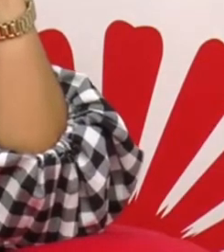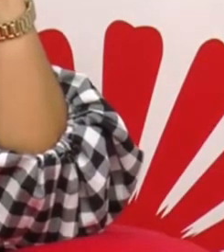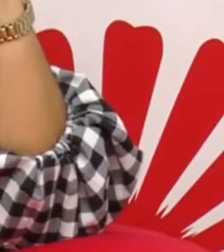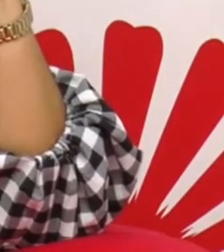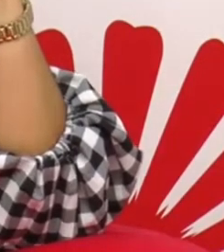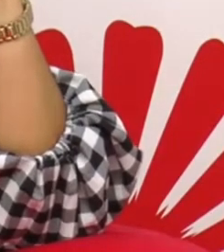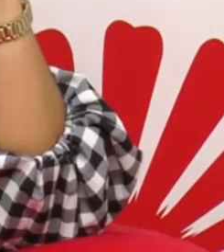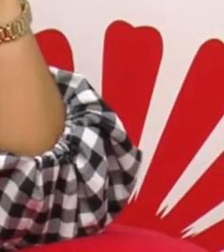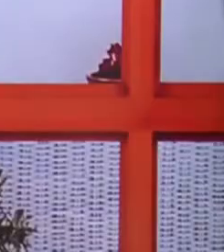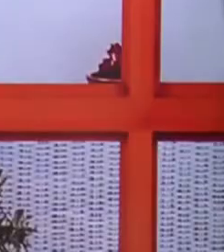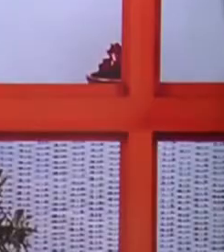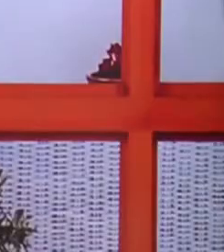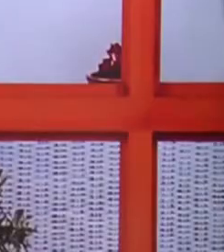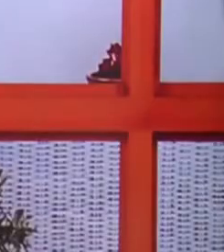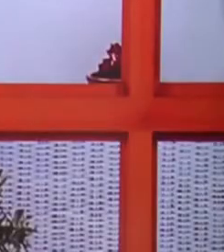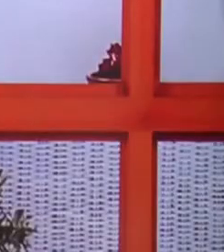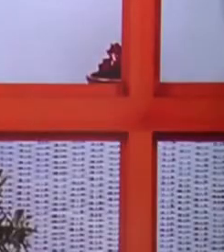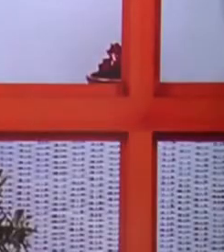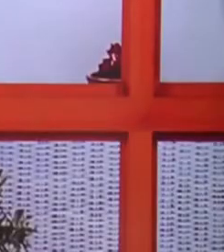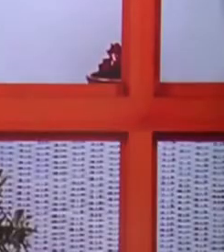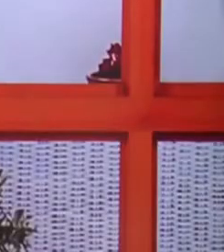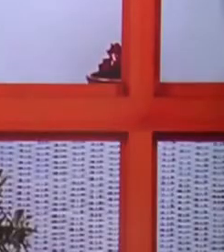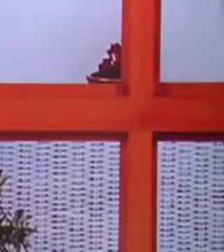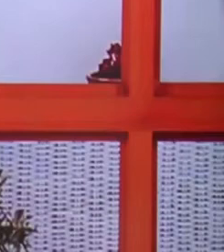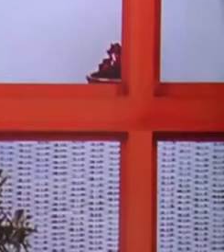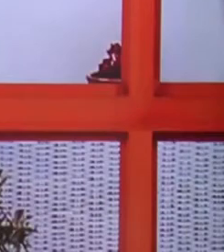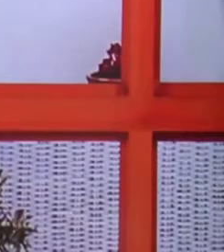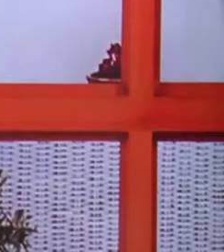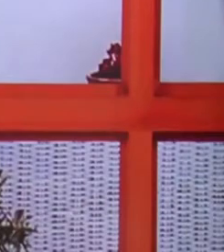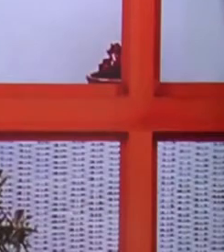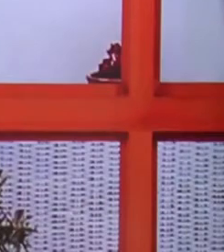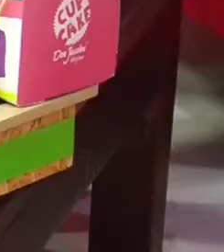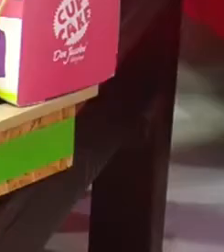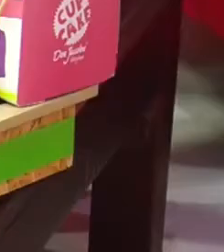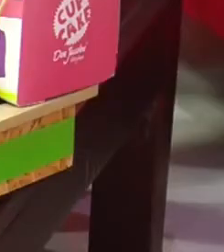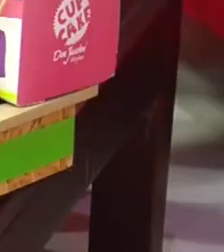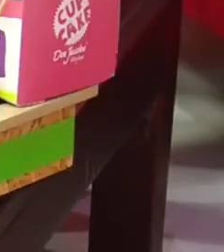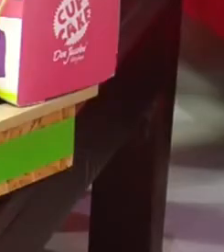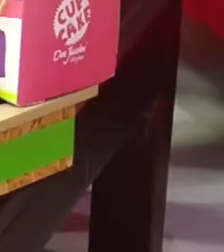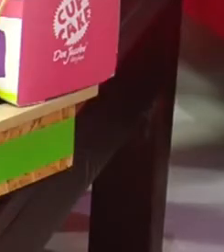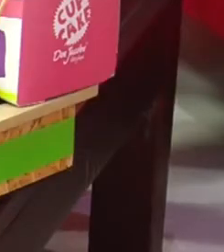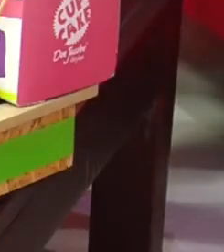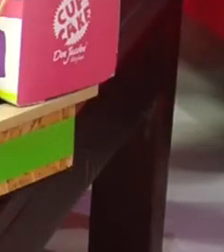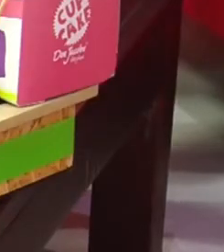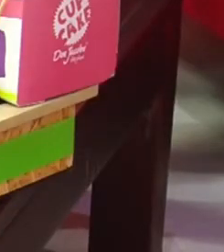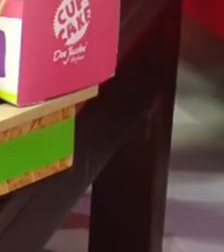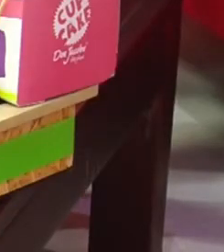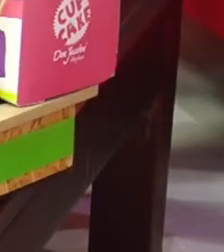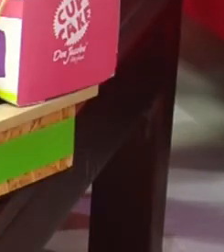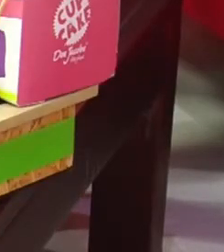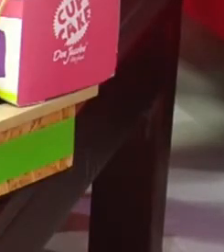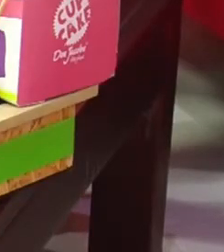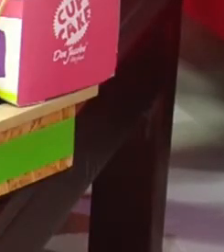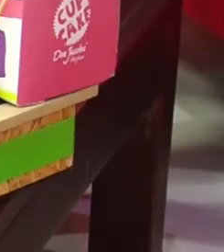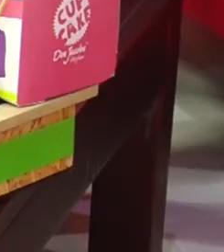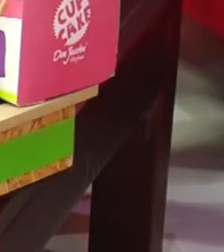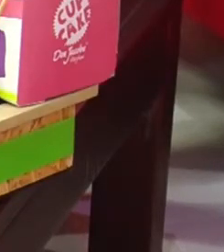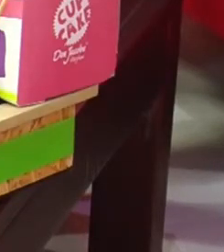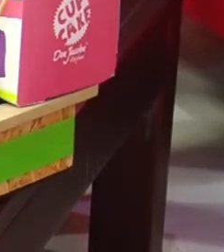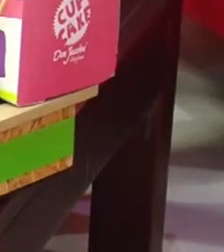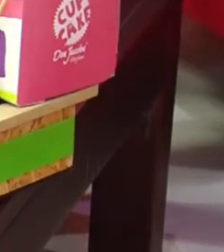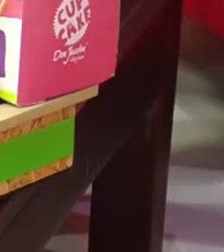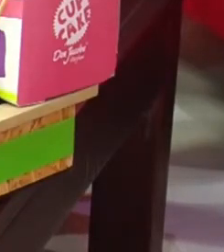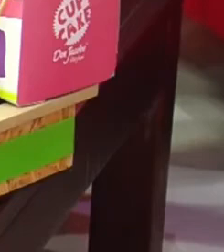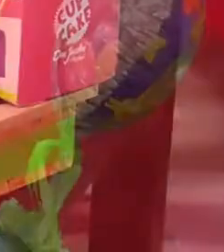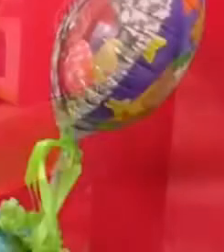cosas muy lindas, que se vea realmente el producto de calidad, Nosotros tenemos muy en cuenta la calidad de los